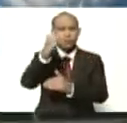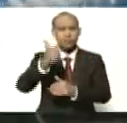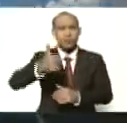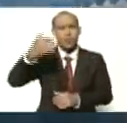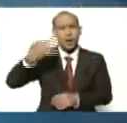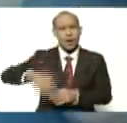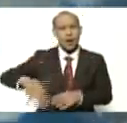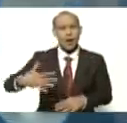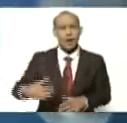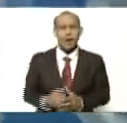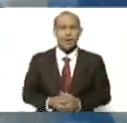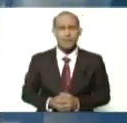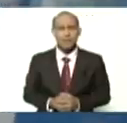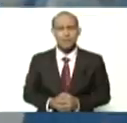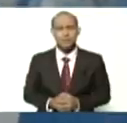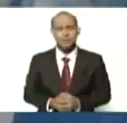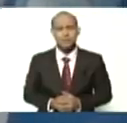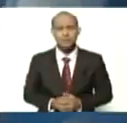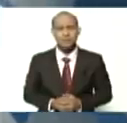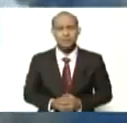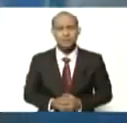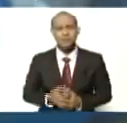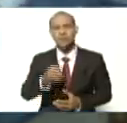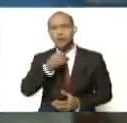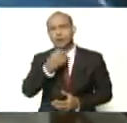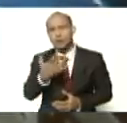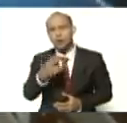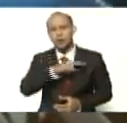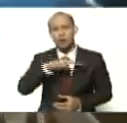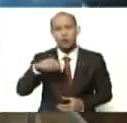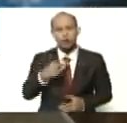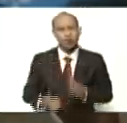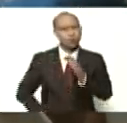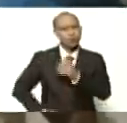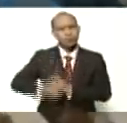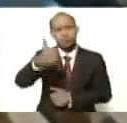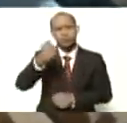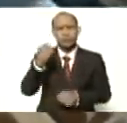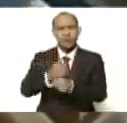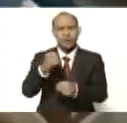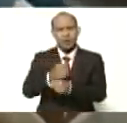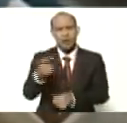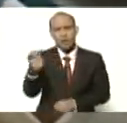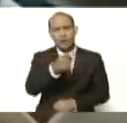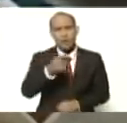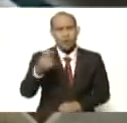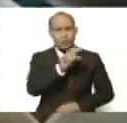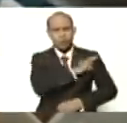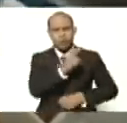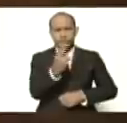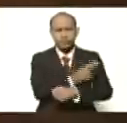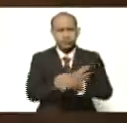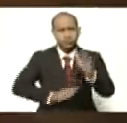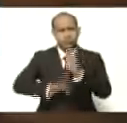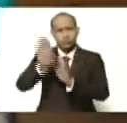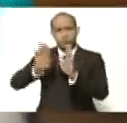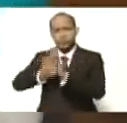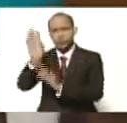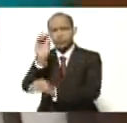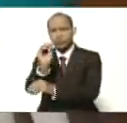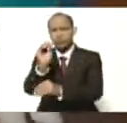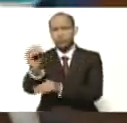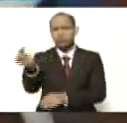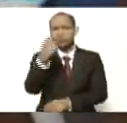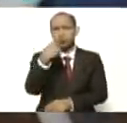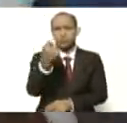leve moderada o grave y bueno vamos a intensificar el trabajo de búsqueda y atención tratamiento y cuidado de